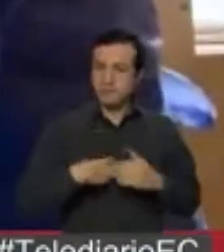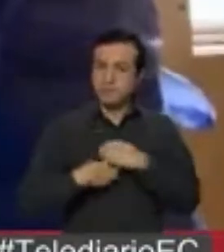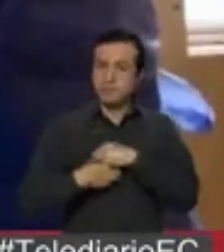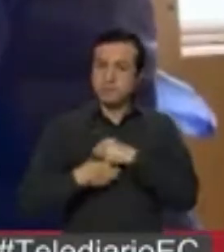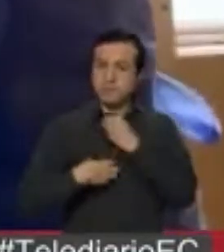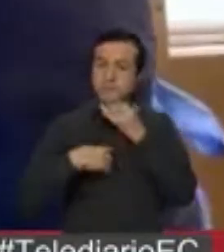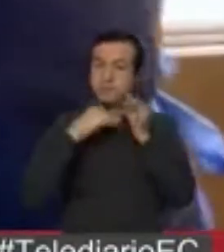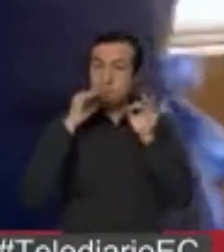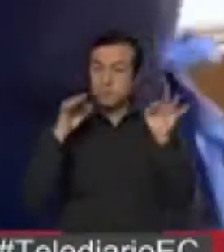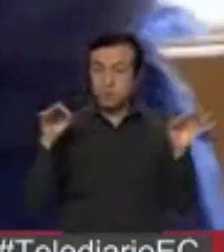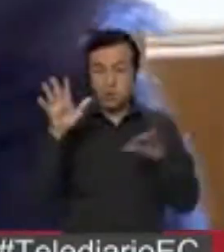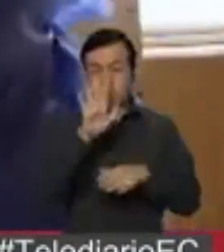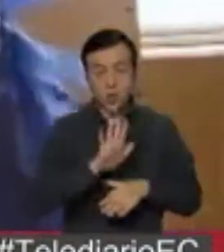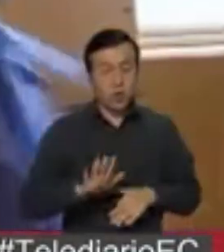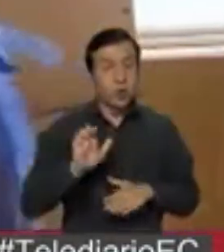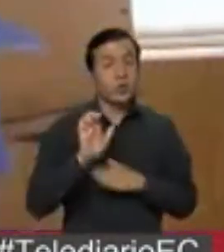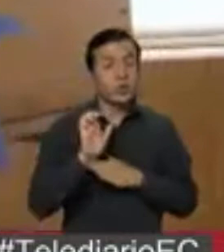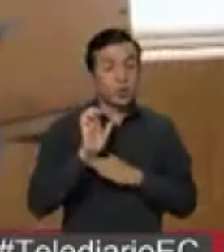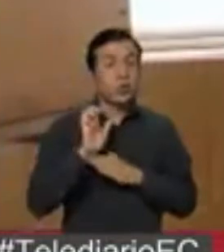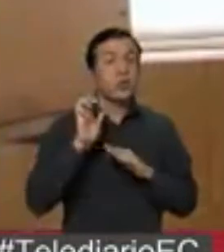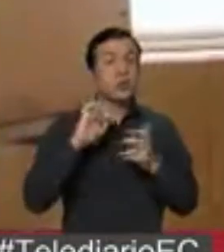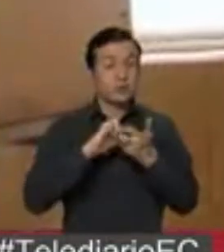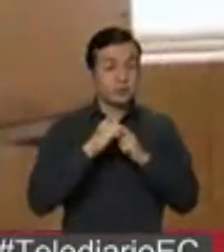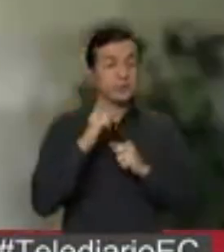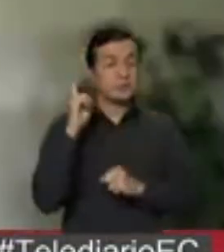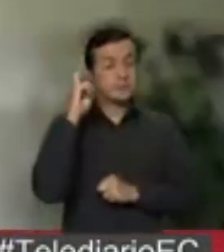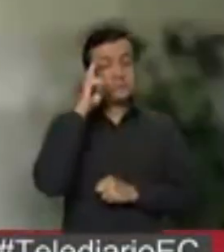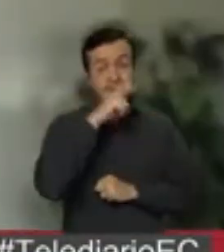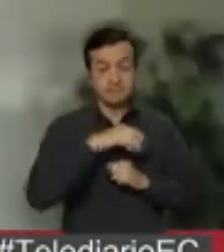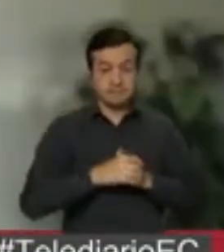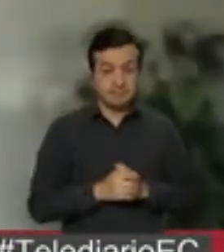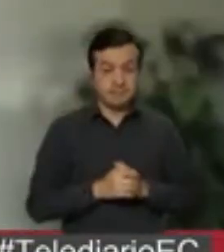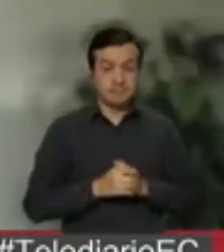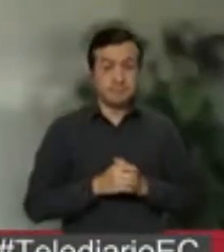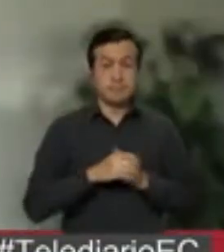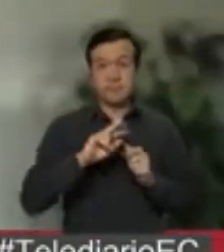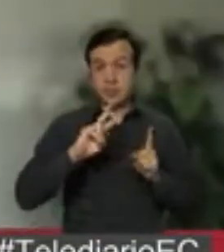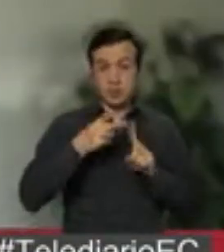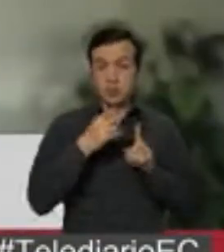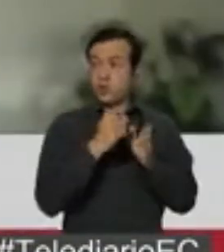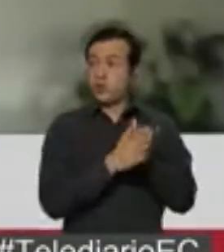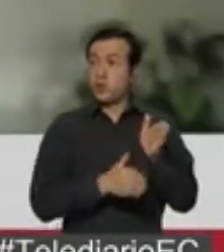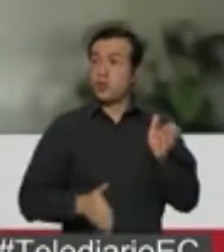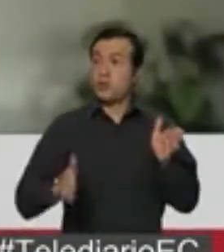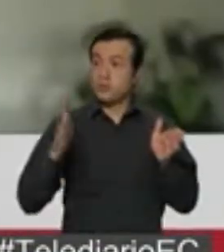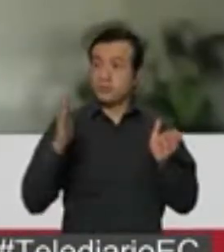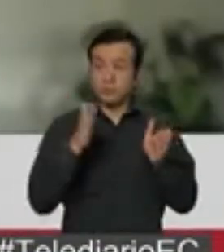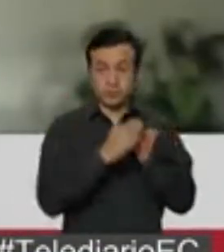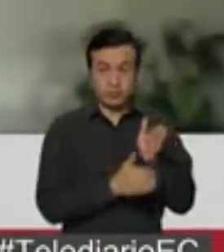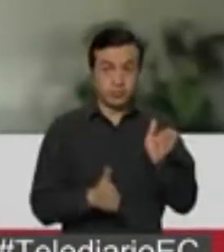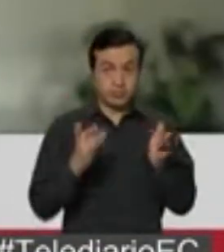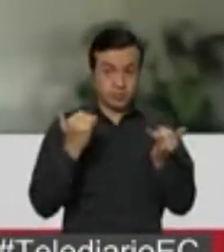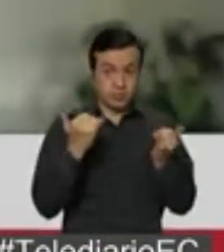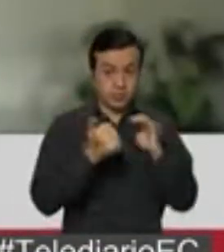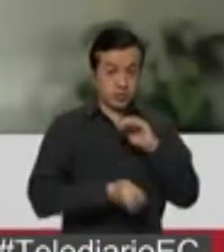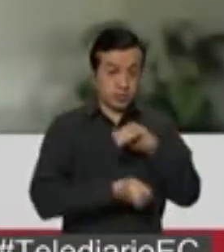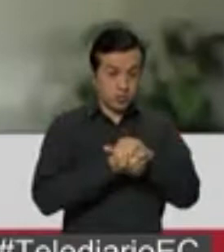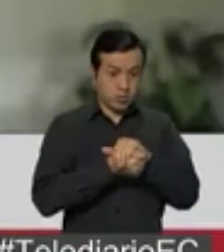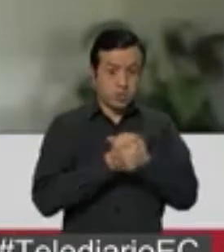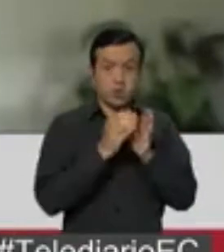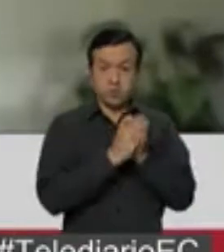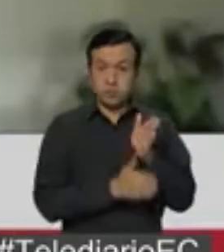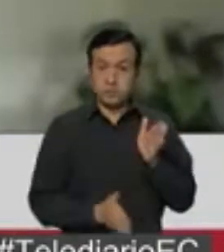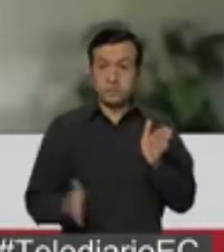que dan cuenta de que el Ecuador sigue en una situación compleja. En esta siguiente etapa, es decir, del aislamiento al